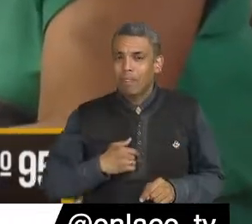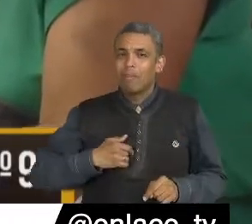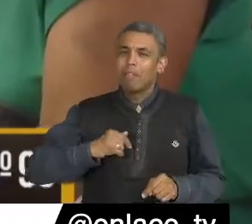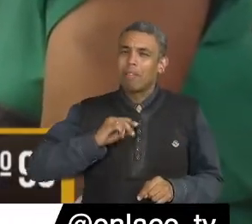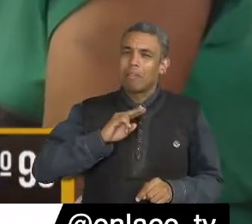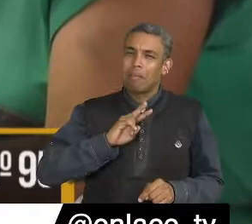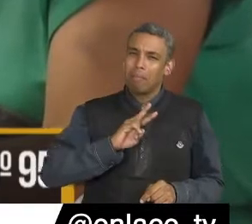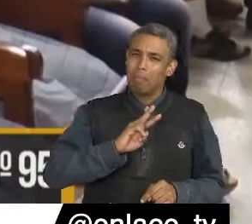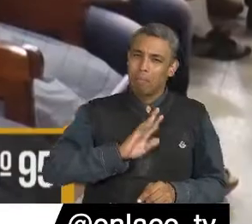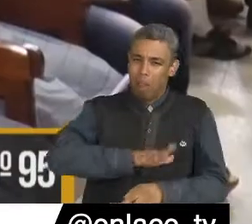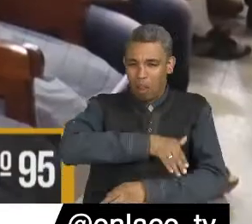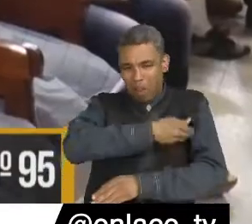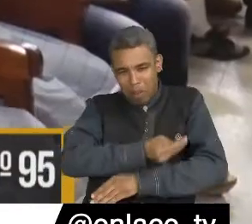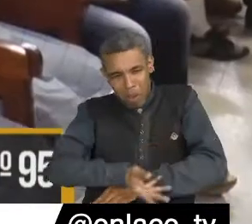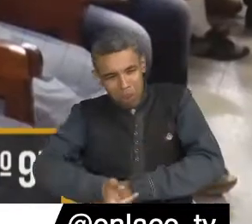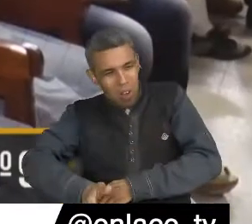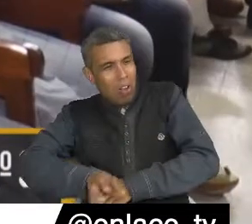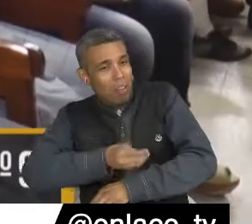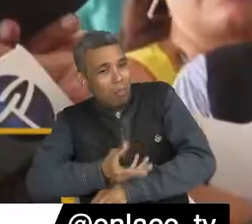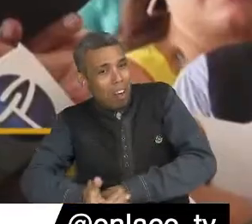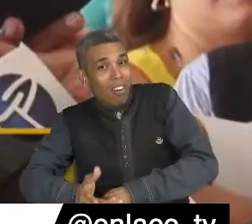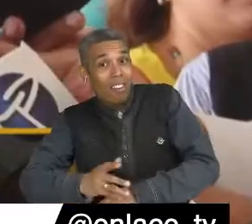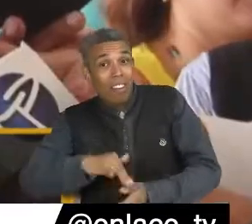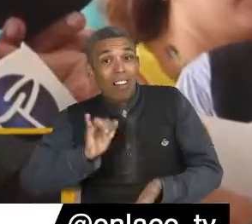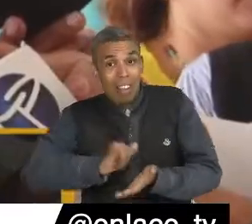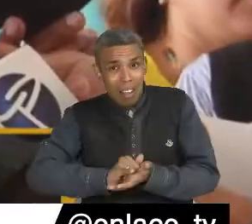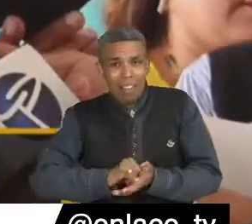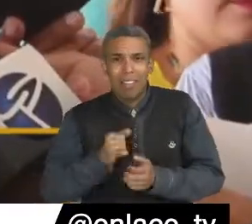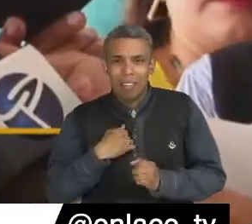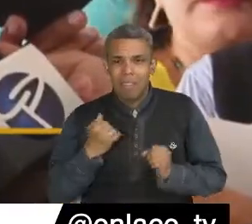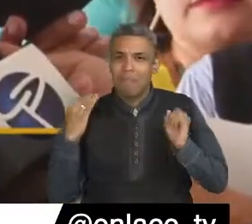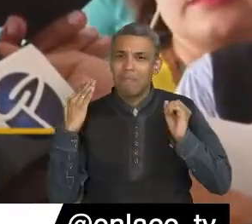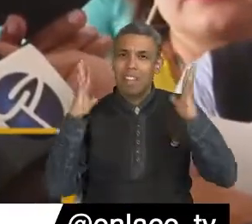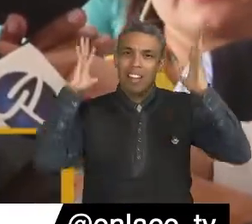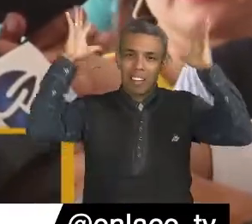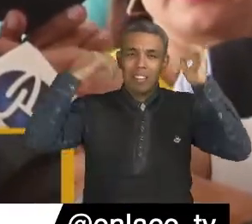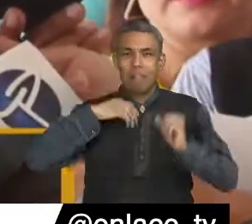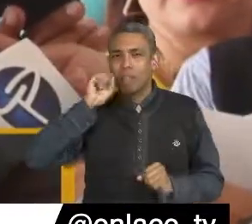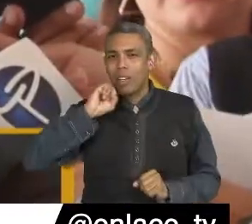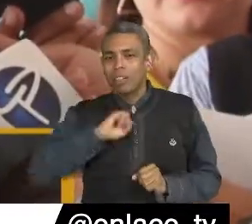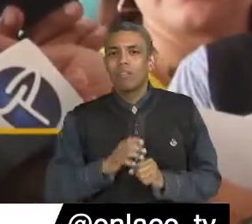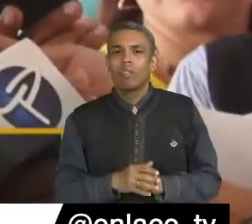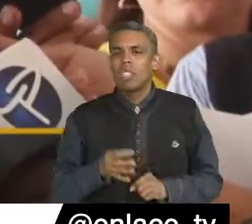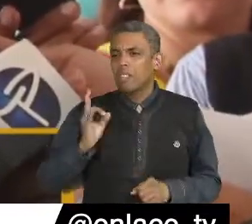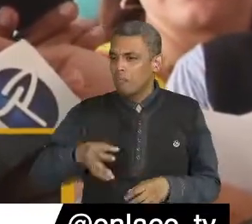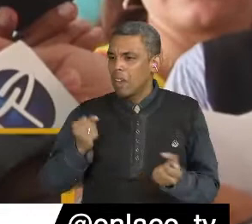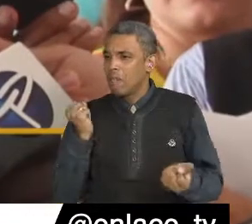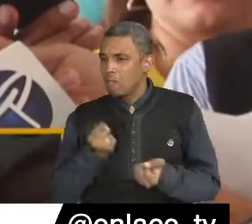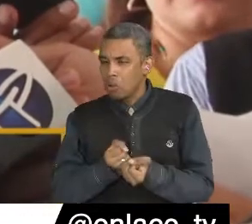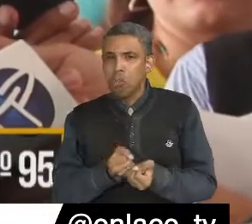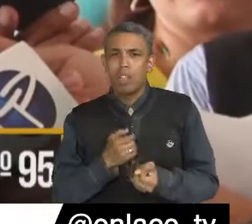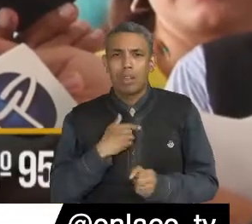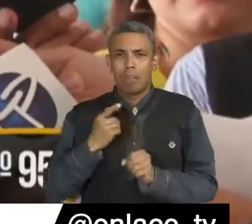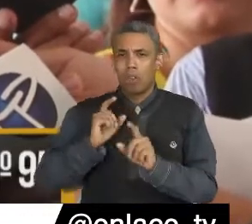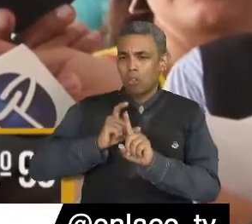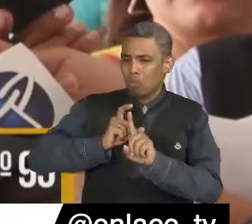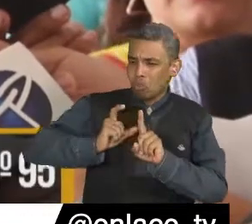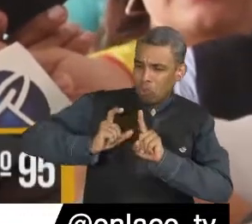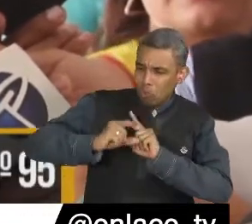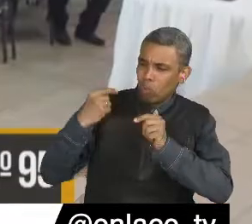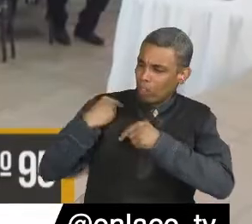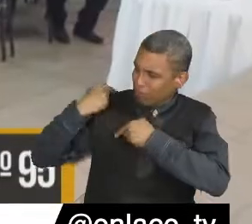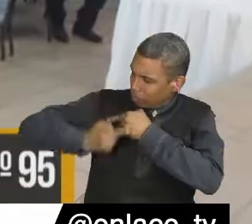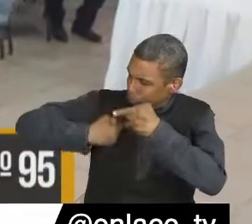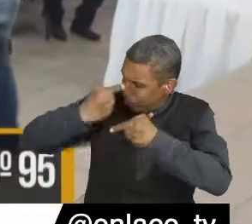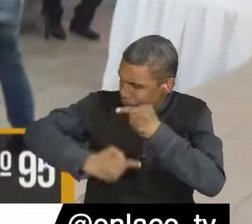se tomarán la programación de las fiestas del municipio. Siempre estaremos apoyando y respaldando nuestro folclore, nuestra cultura,